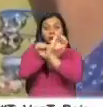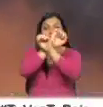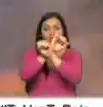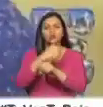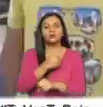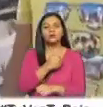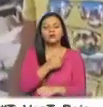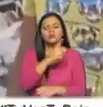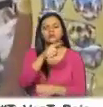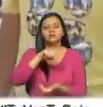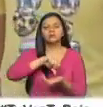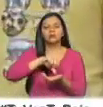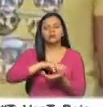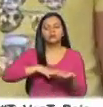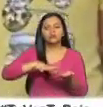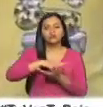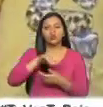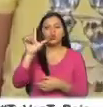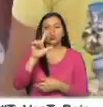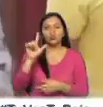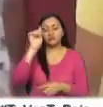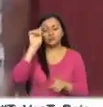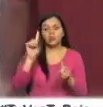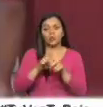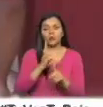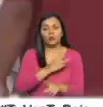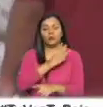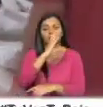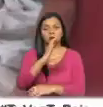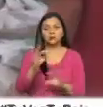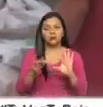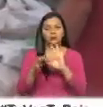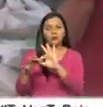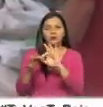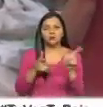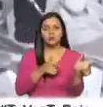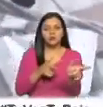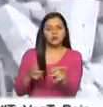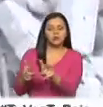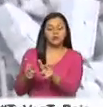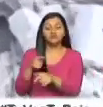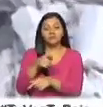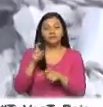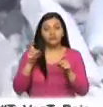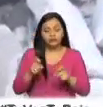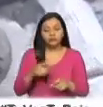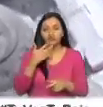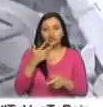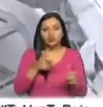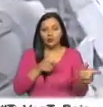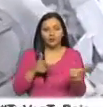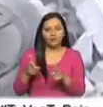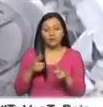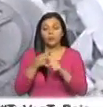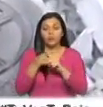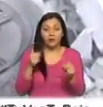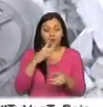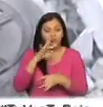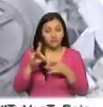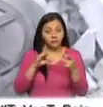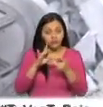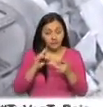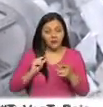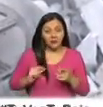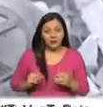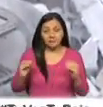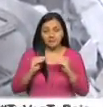que estaba cerca de alcanzar un acuerdo con Washington sobre una cooperación militar en Alepo, ciudad clave en el conflicto, aunque no se precisaron detalles